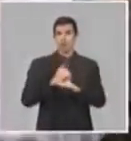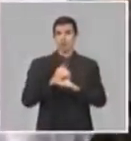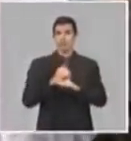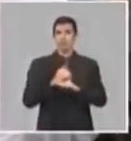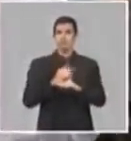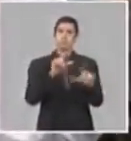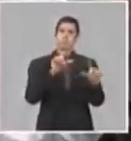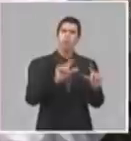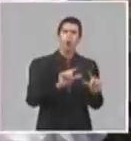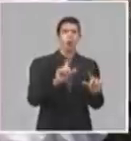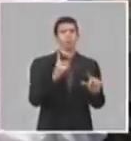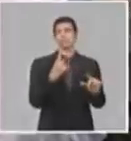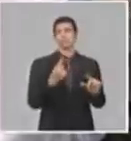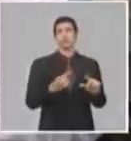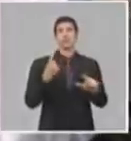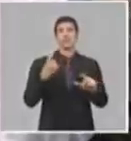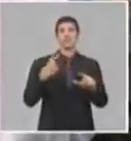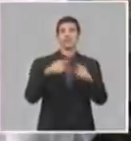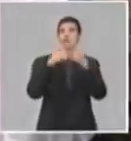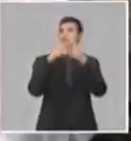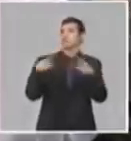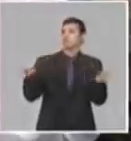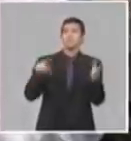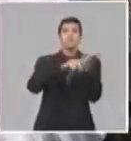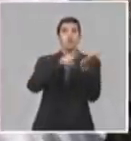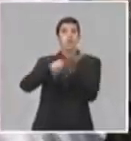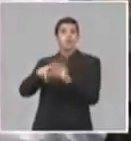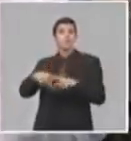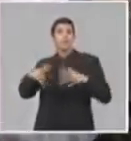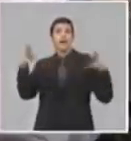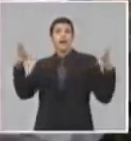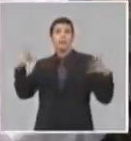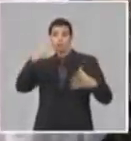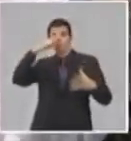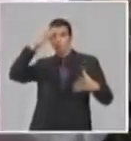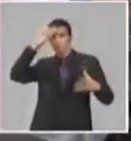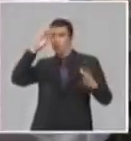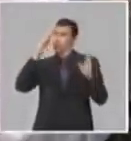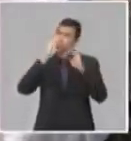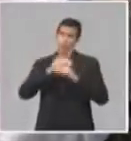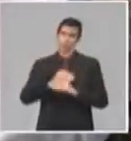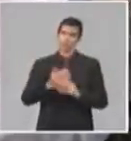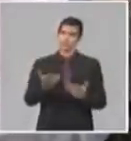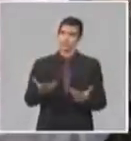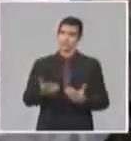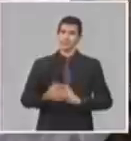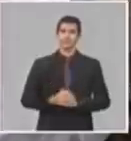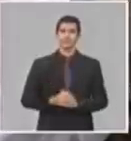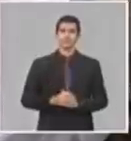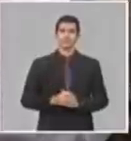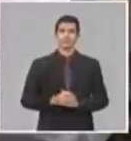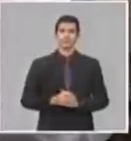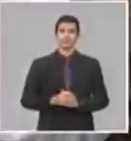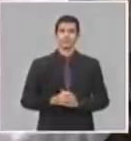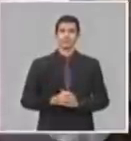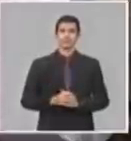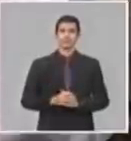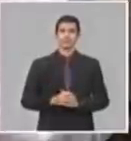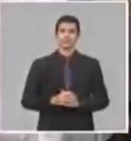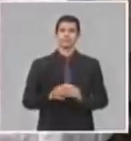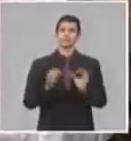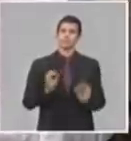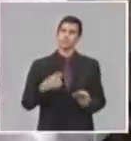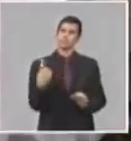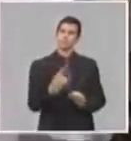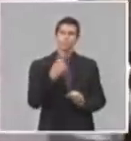tenemos determinadas restricciones también, a veces con equipamiento, etcétera. Entonces estamos avanzando en el diseño de un mercado